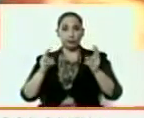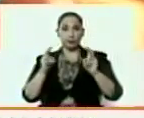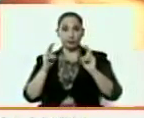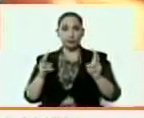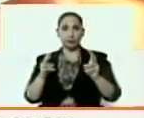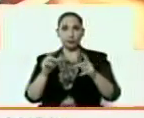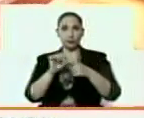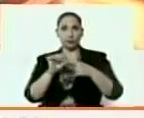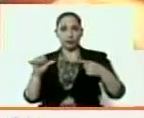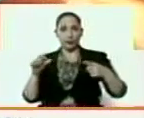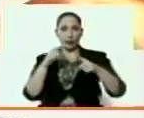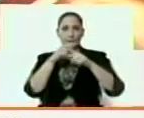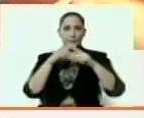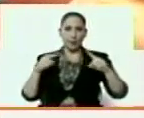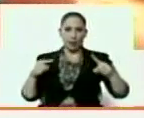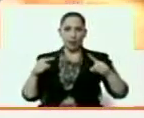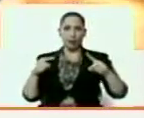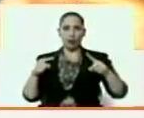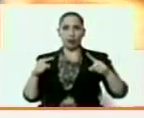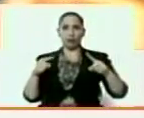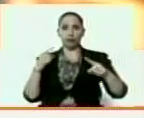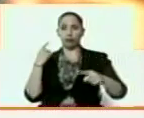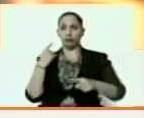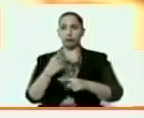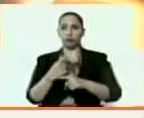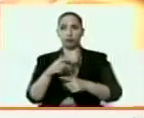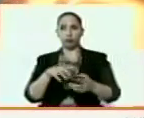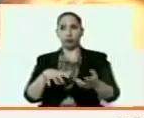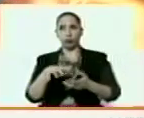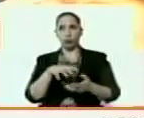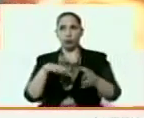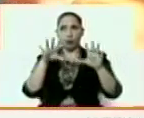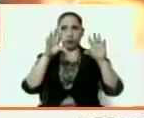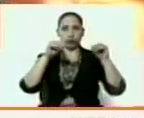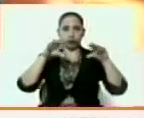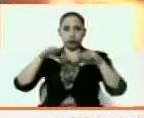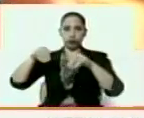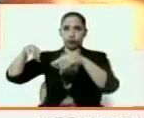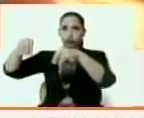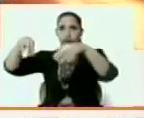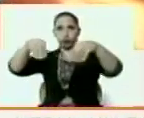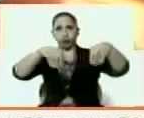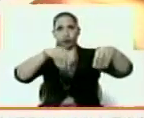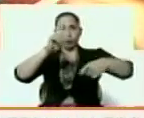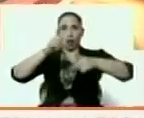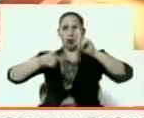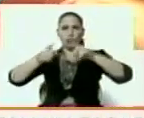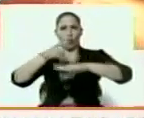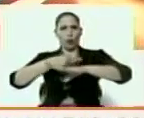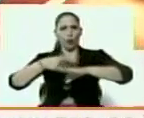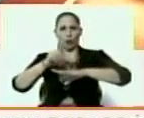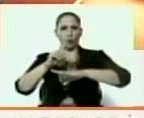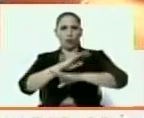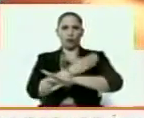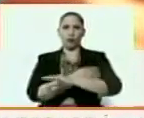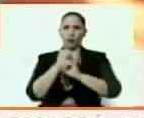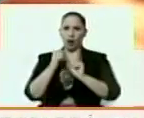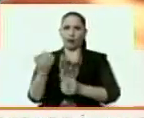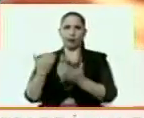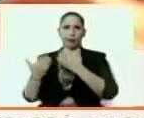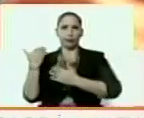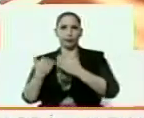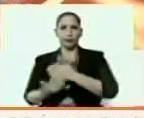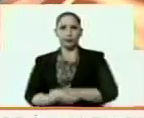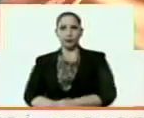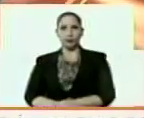y media más o menos volvió a haber una situación de apagón importante por algunas horas. No fue tan fuerte como lo que hubo en